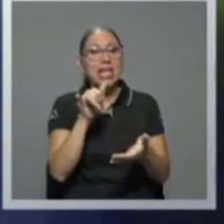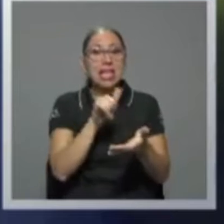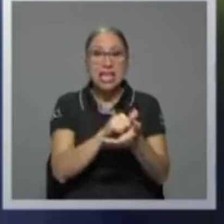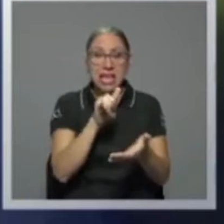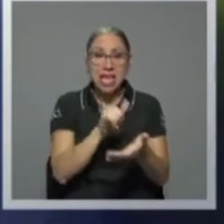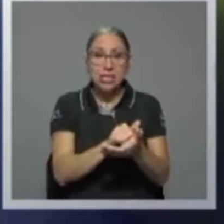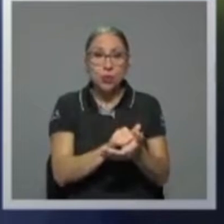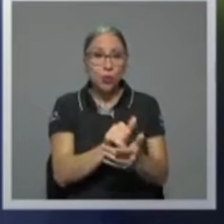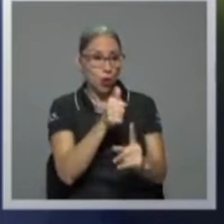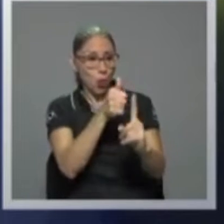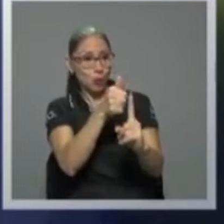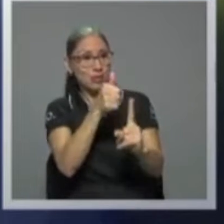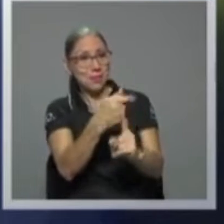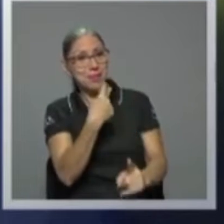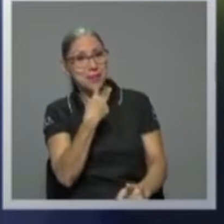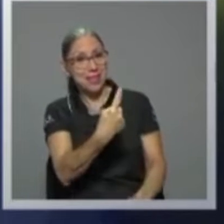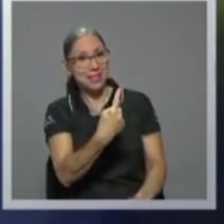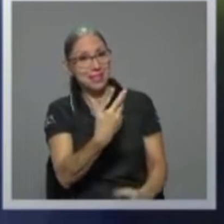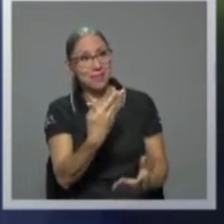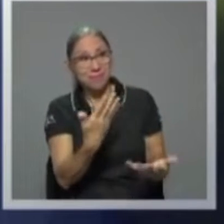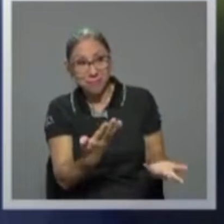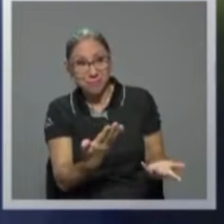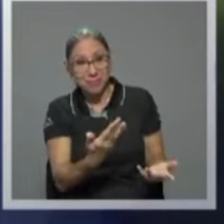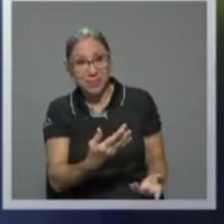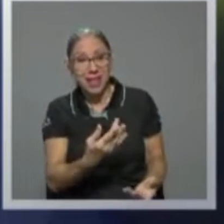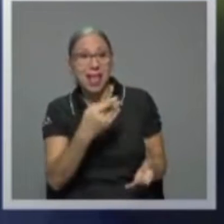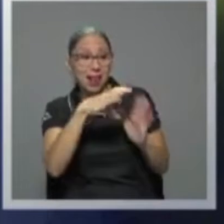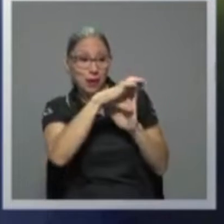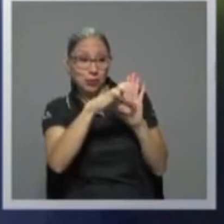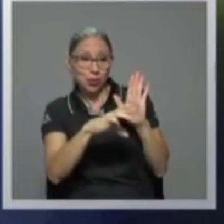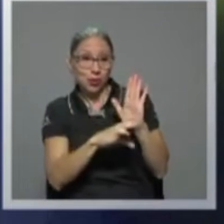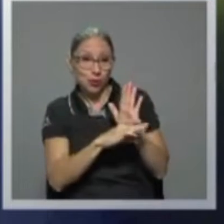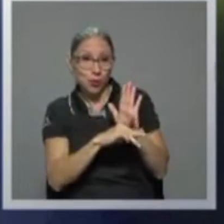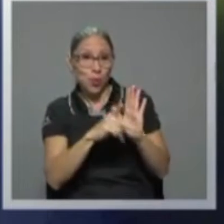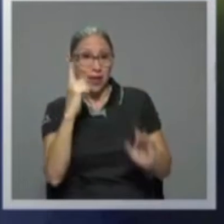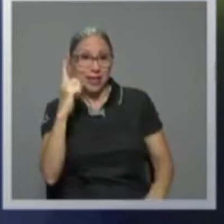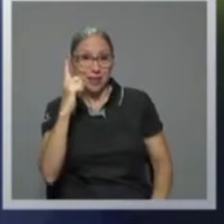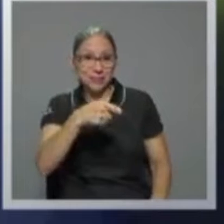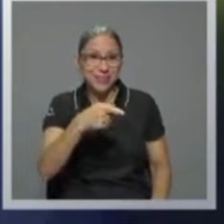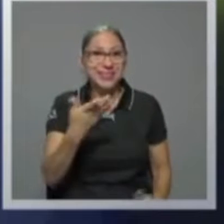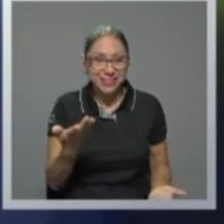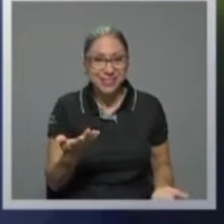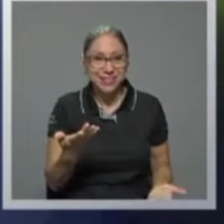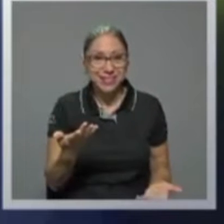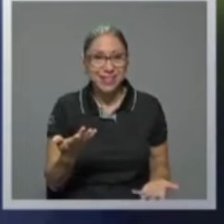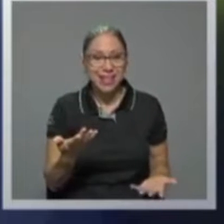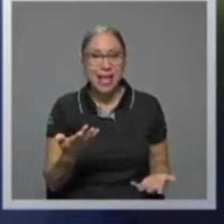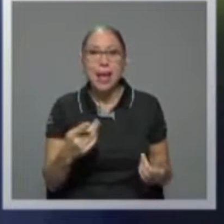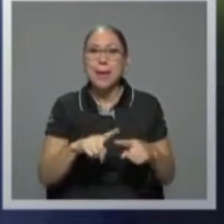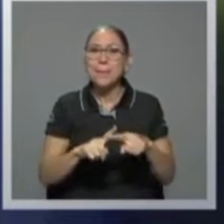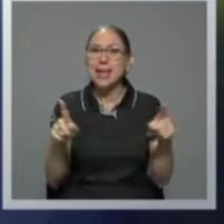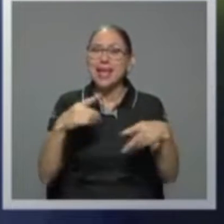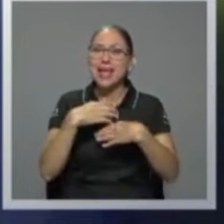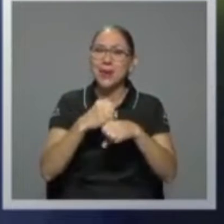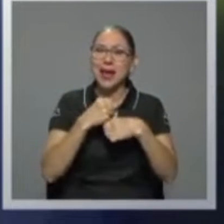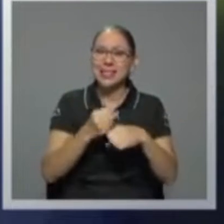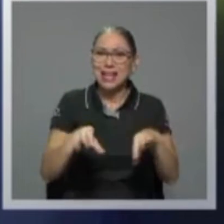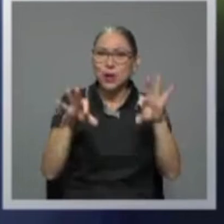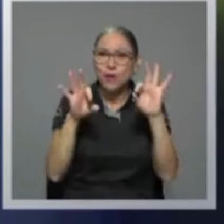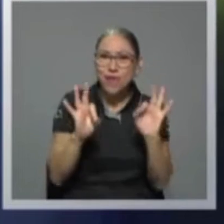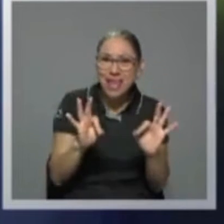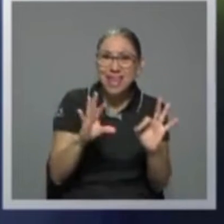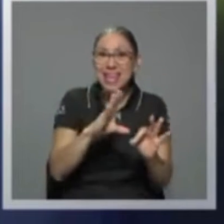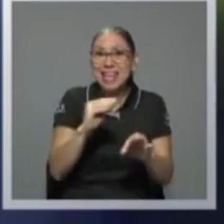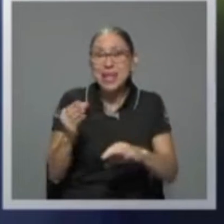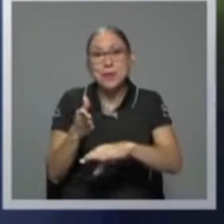como usted misma diría, es mandato hasta constitucional, pero hacerlo bien y mejorar